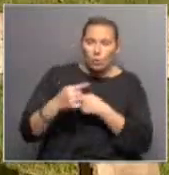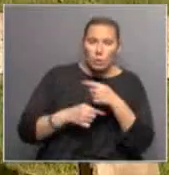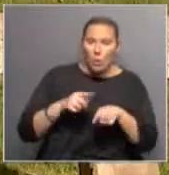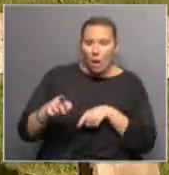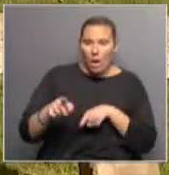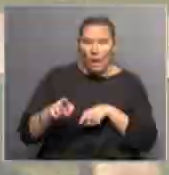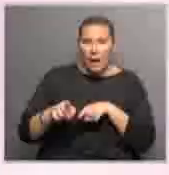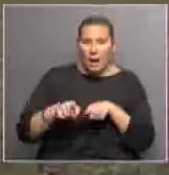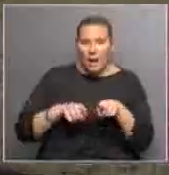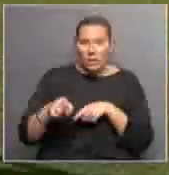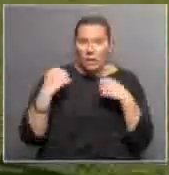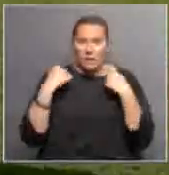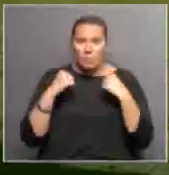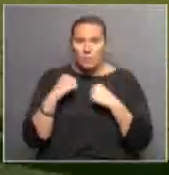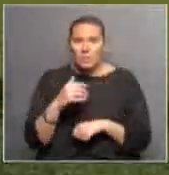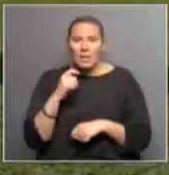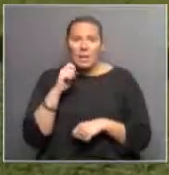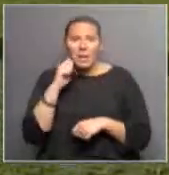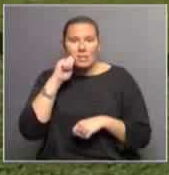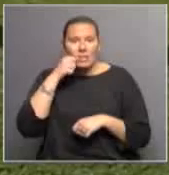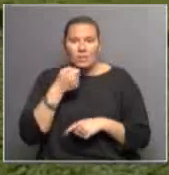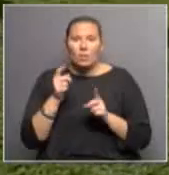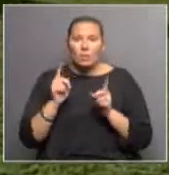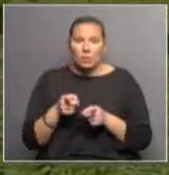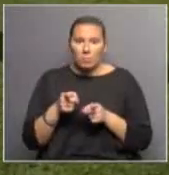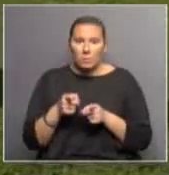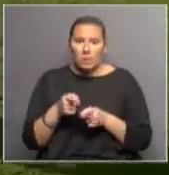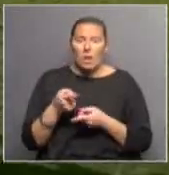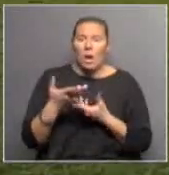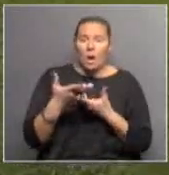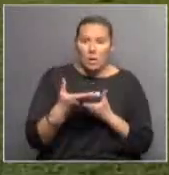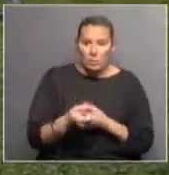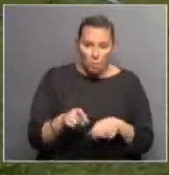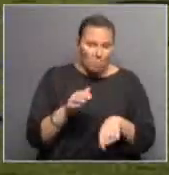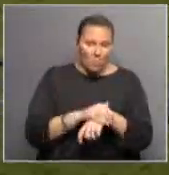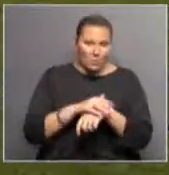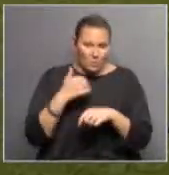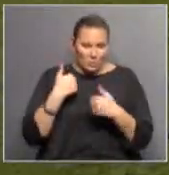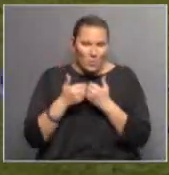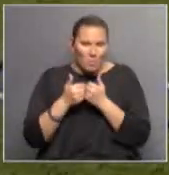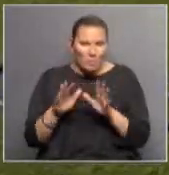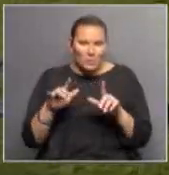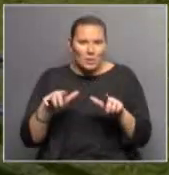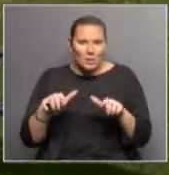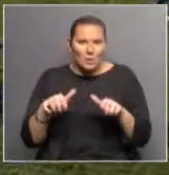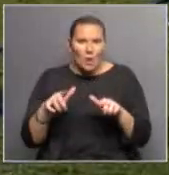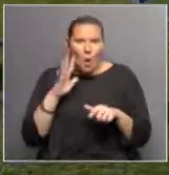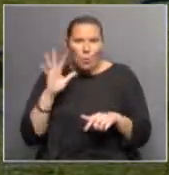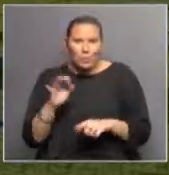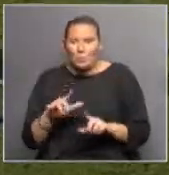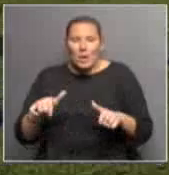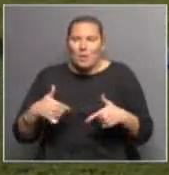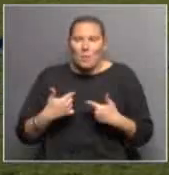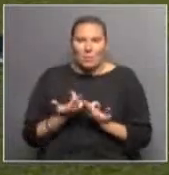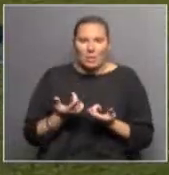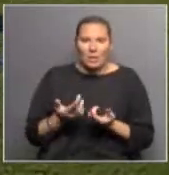este deporte tan, tan lindo. Y también tratarlas y darles todo aquello que en su momento cuando yo iniciaba no tenía la posibilidad